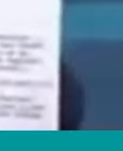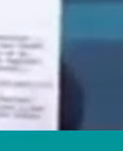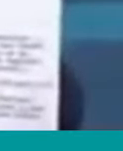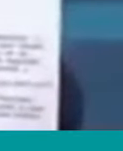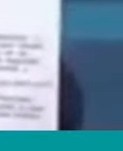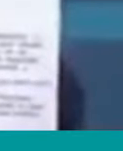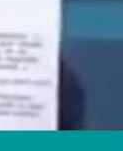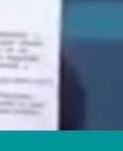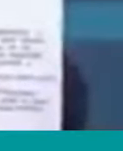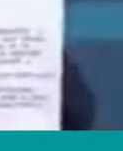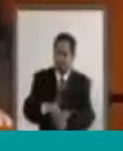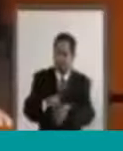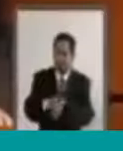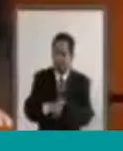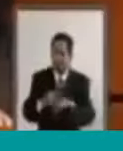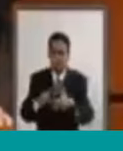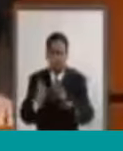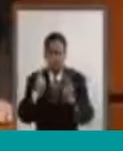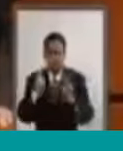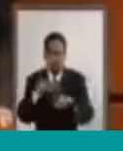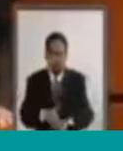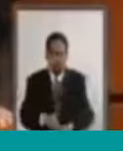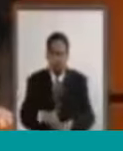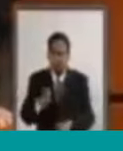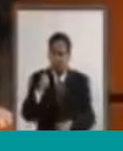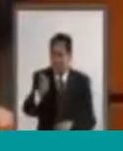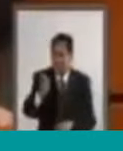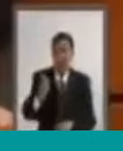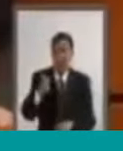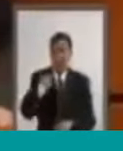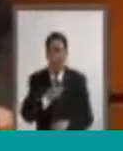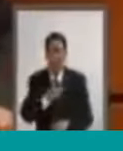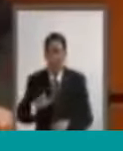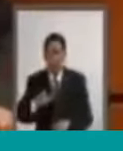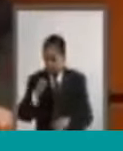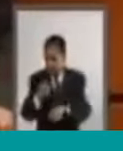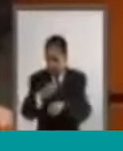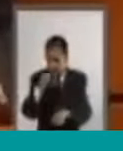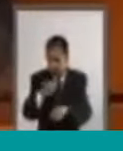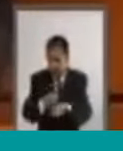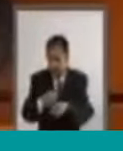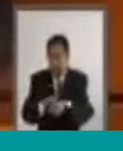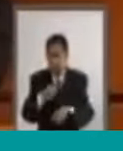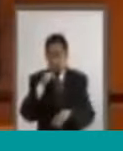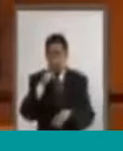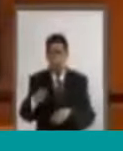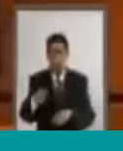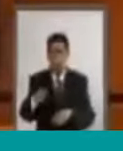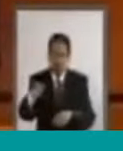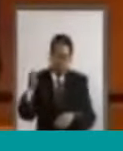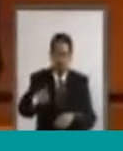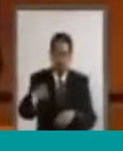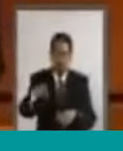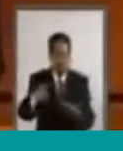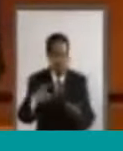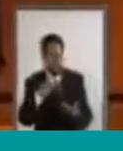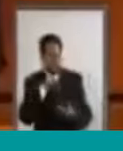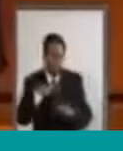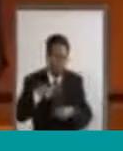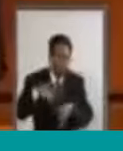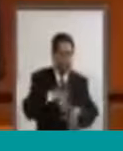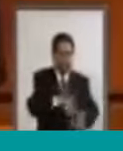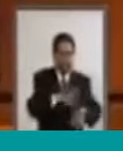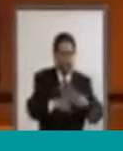no militar. Es esa necedad de meter al ejército a donde no debe